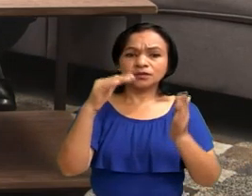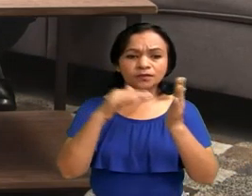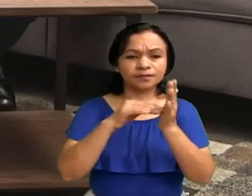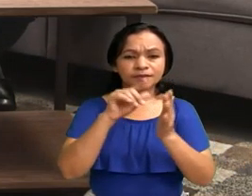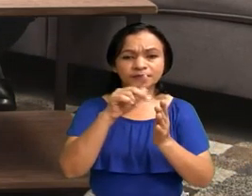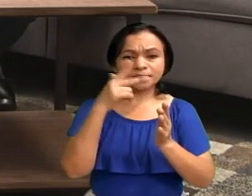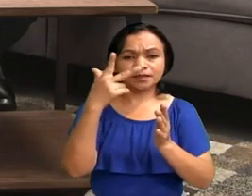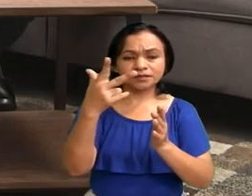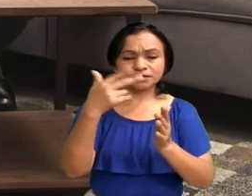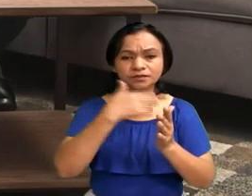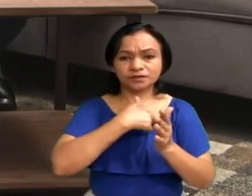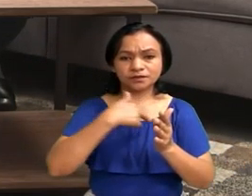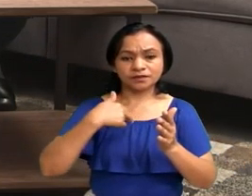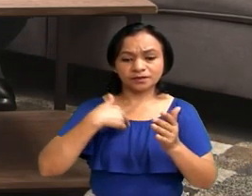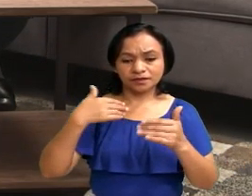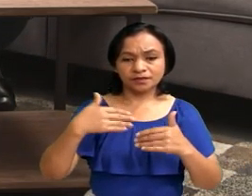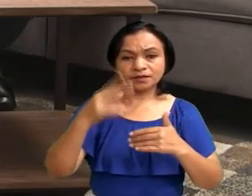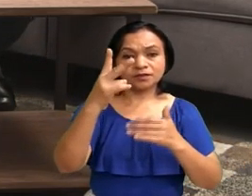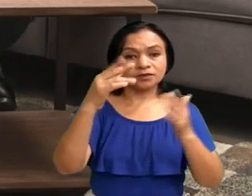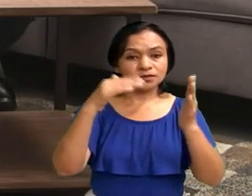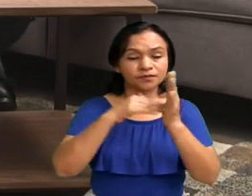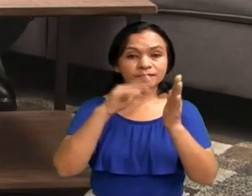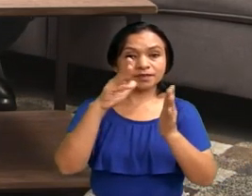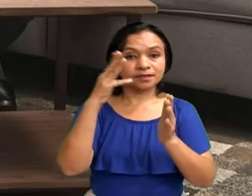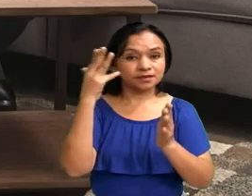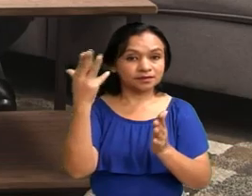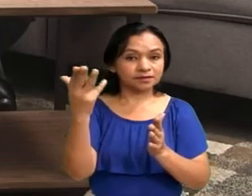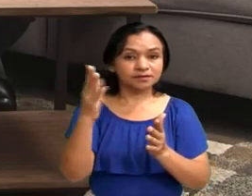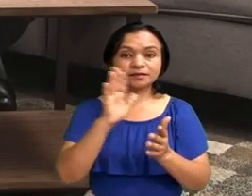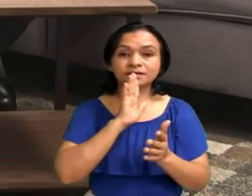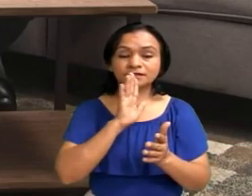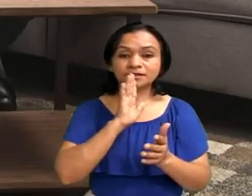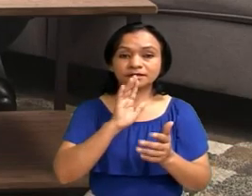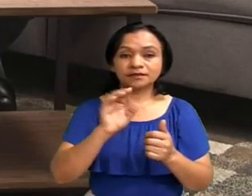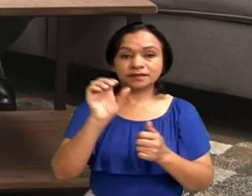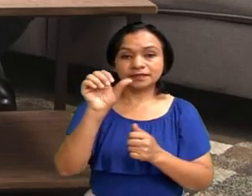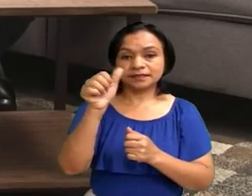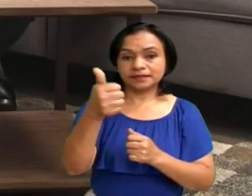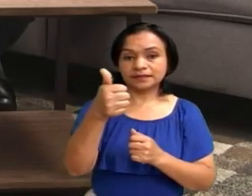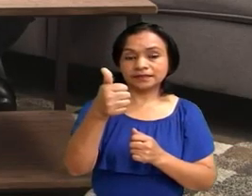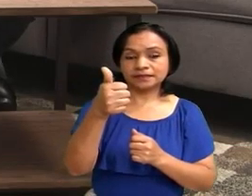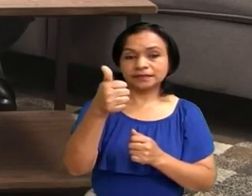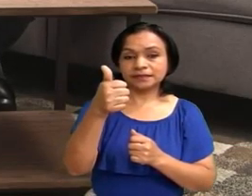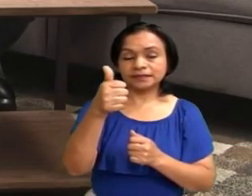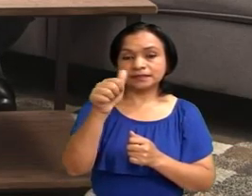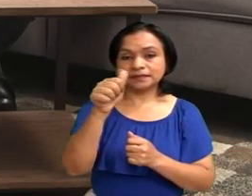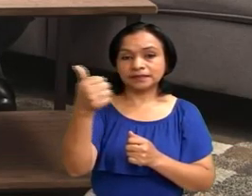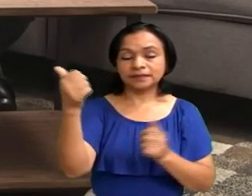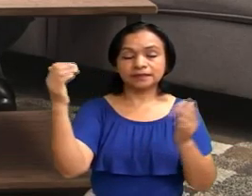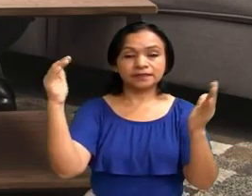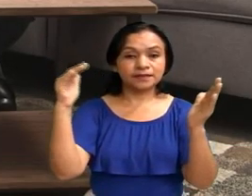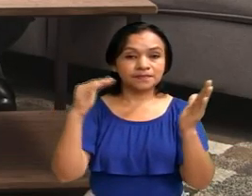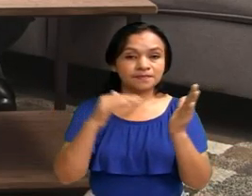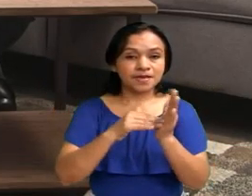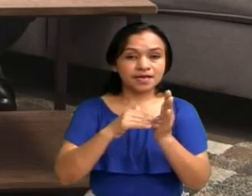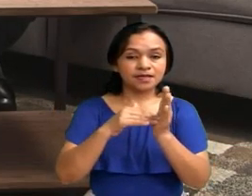vamos a instalar en este año 2019, estás hablando de 66.000 luminarias LED.